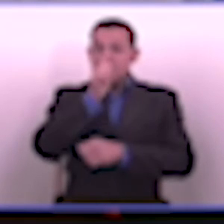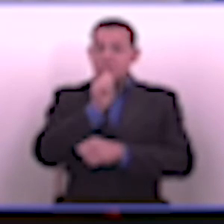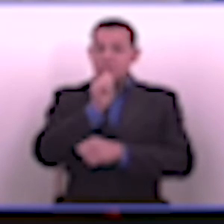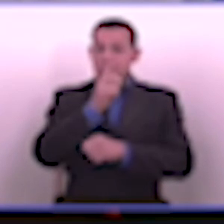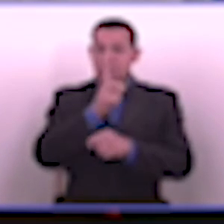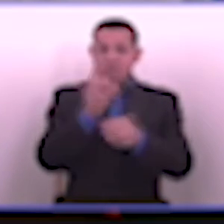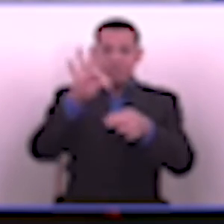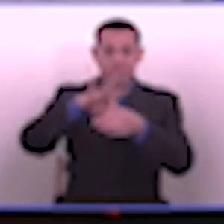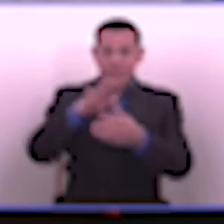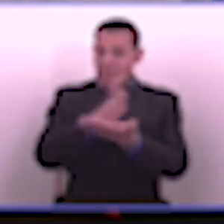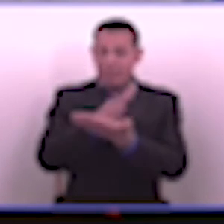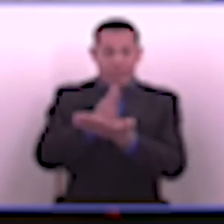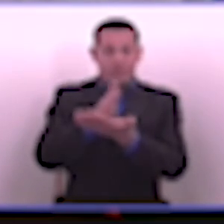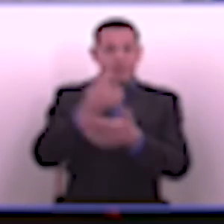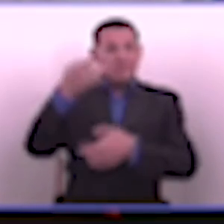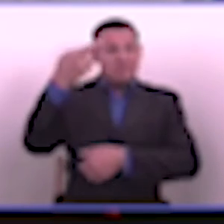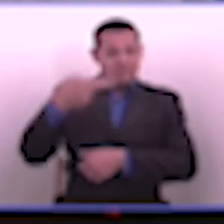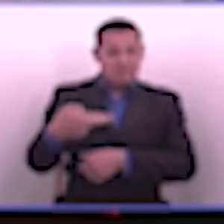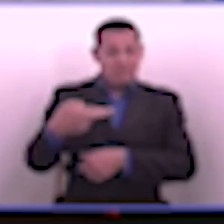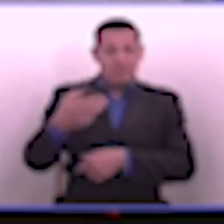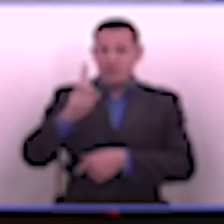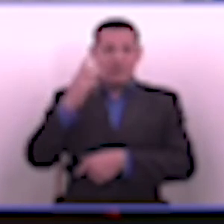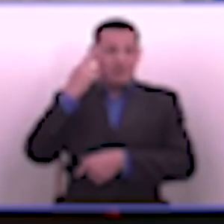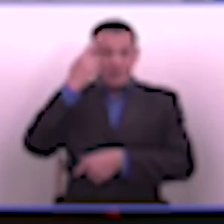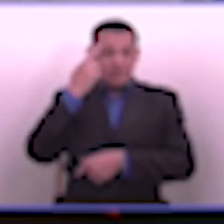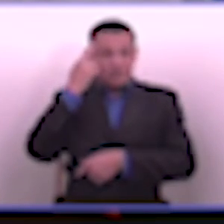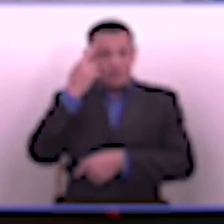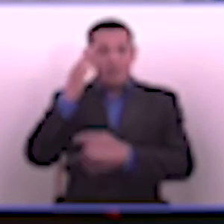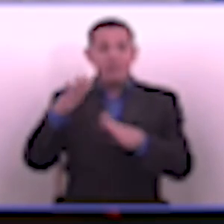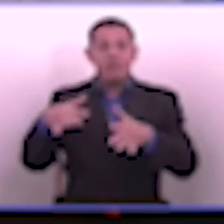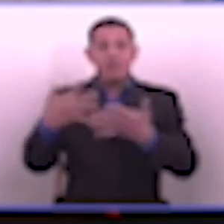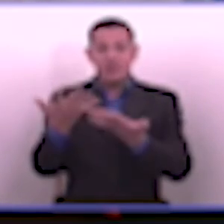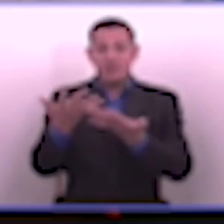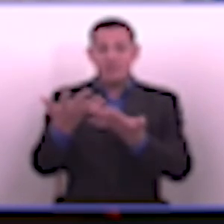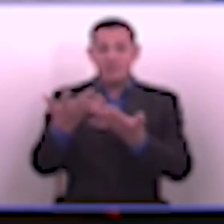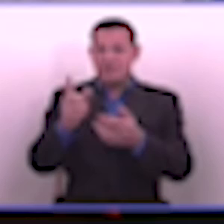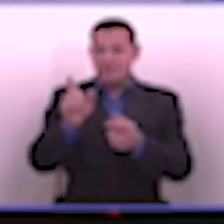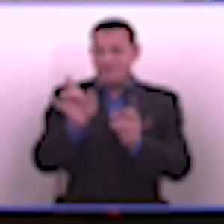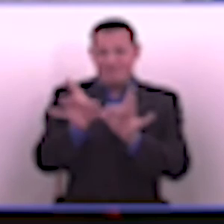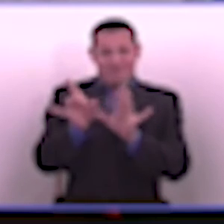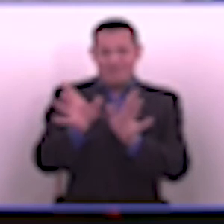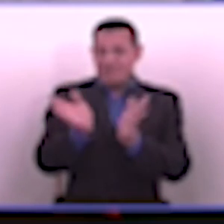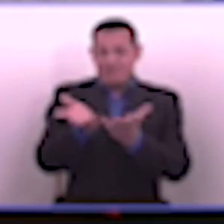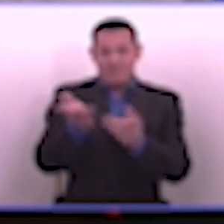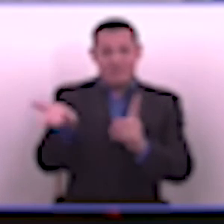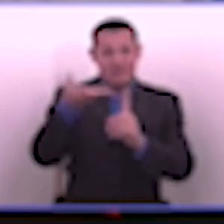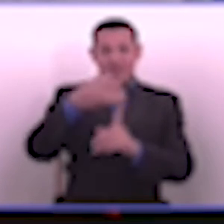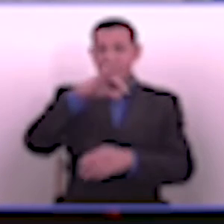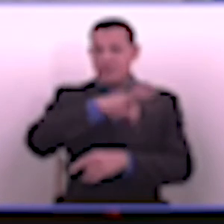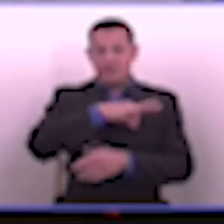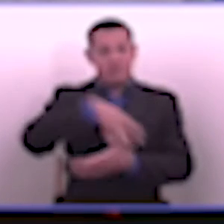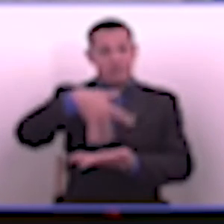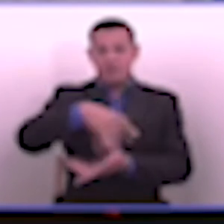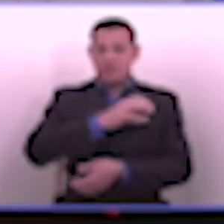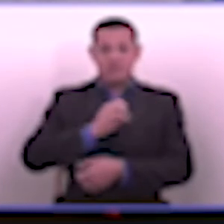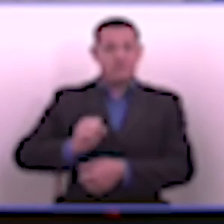y realmente no hay razón de ser como para hacer tan mezquino y no darle un beneficio al pueblo